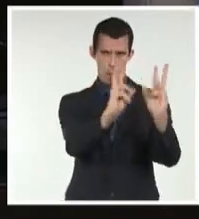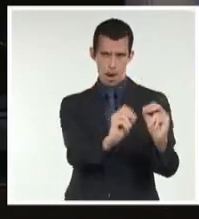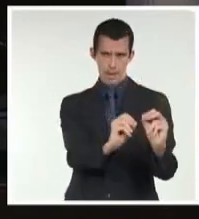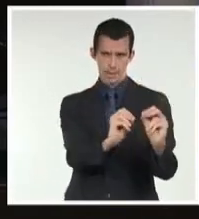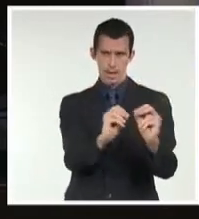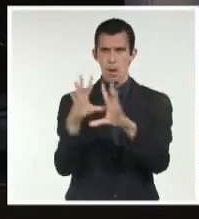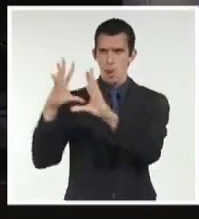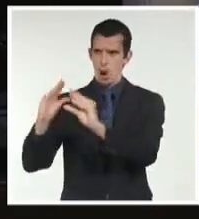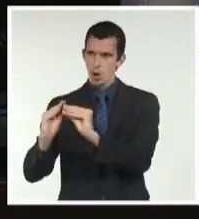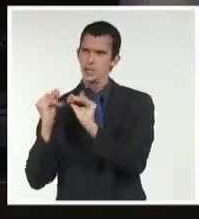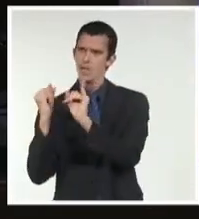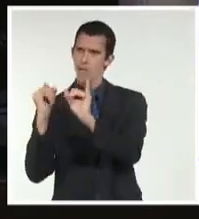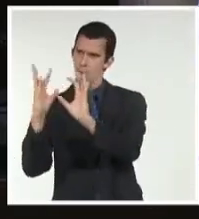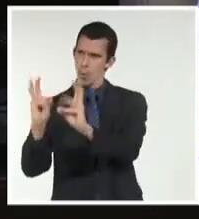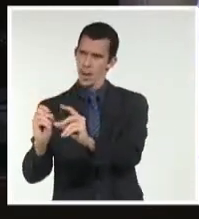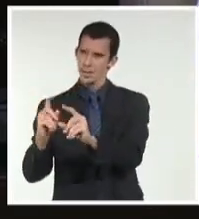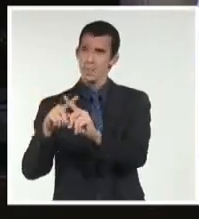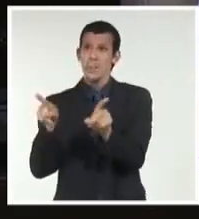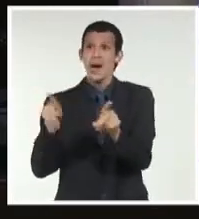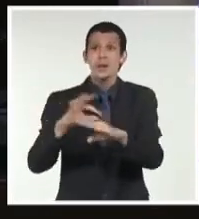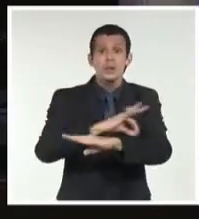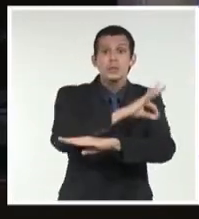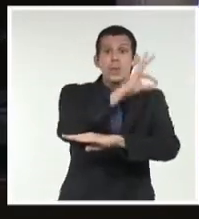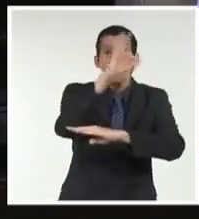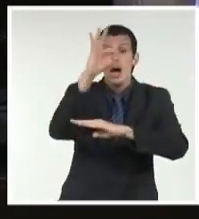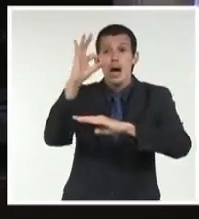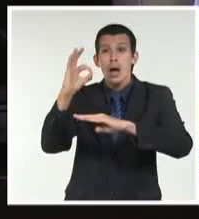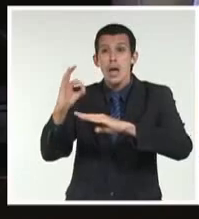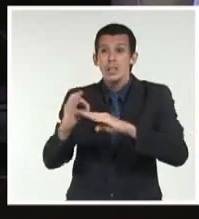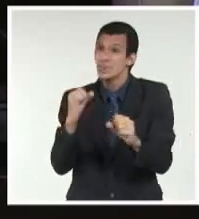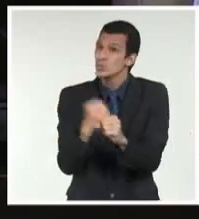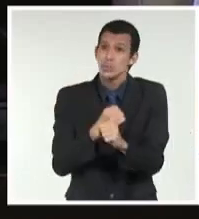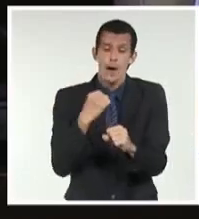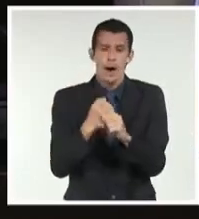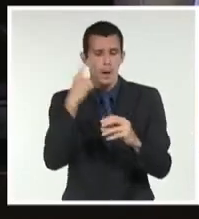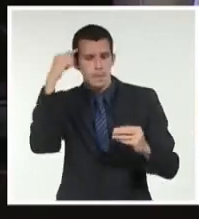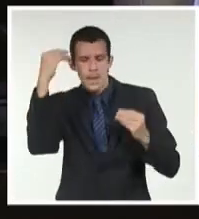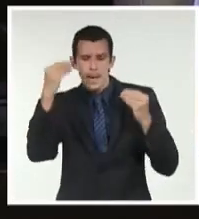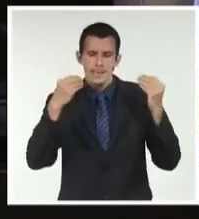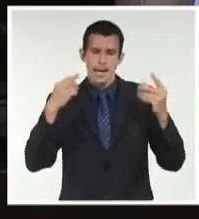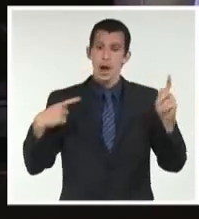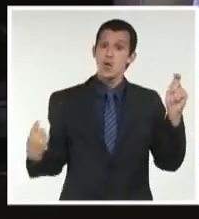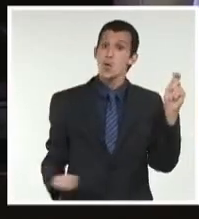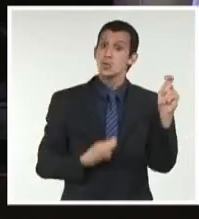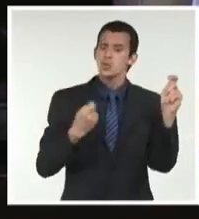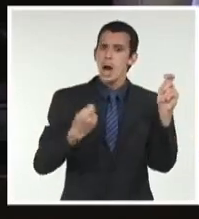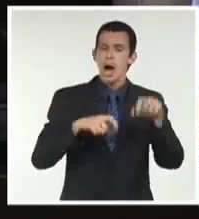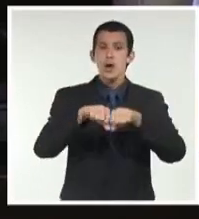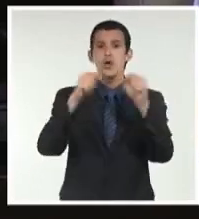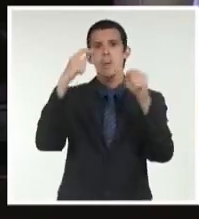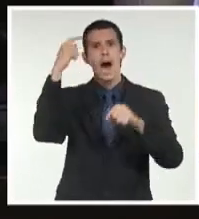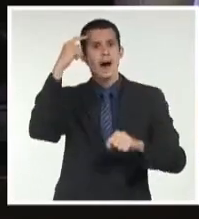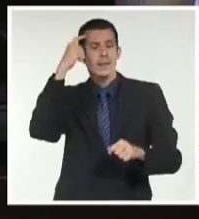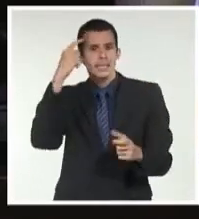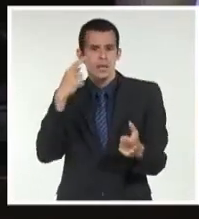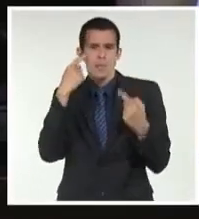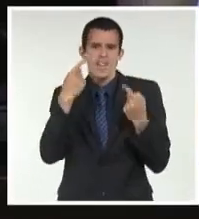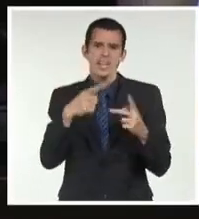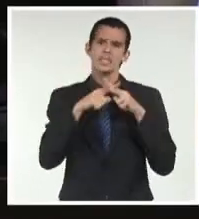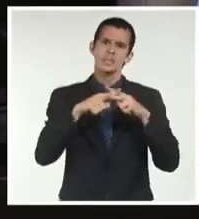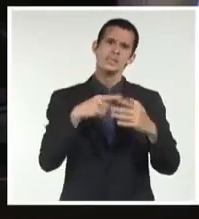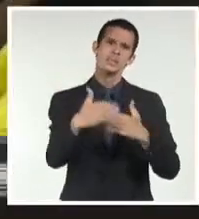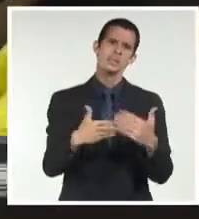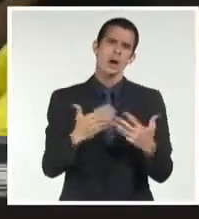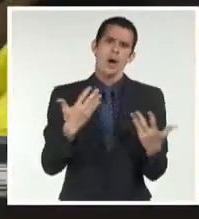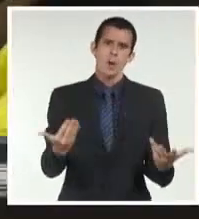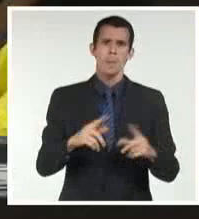alejar en positivo de la situación que se va explicando. Pero lo cierto es que es muy tenso manejar una situación como esta,